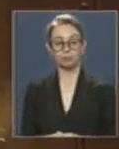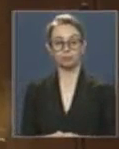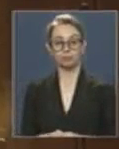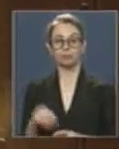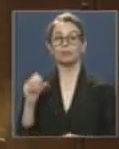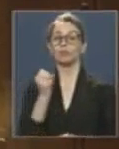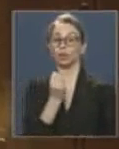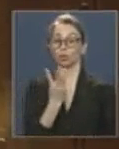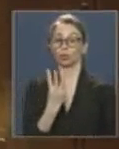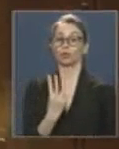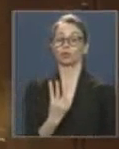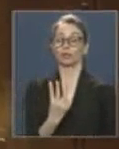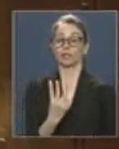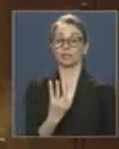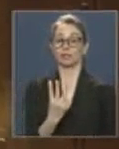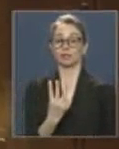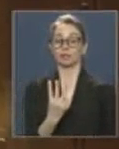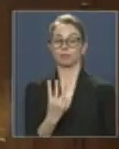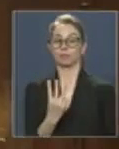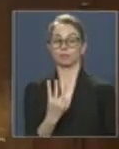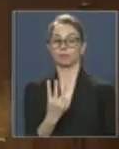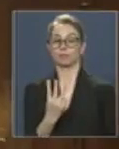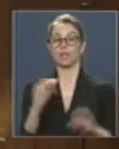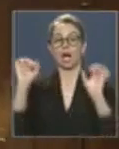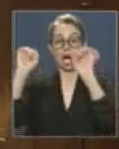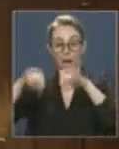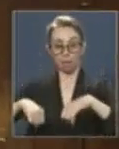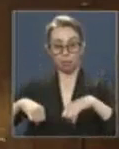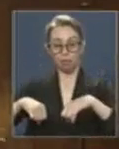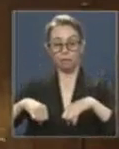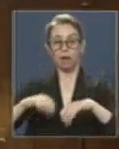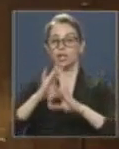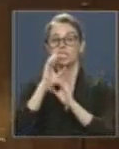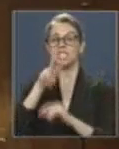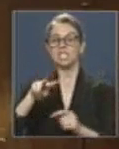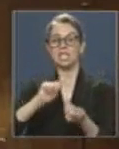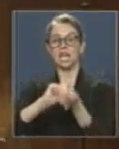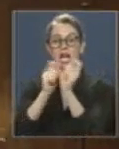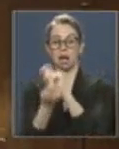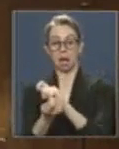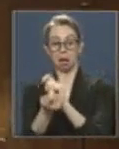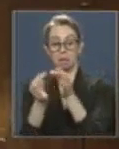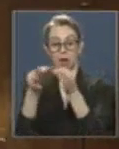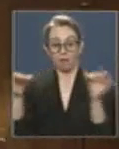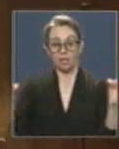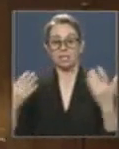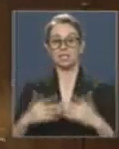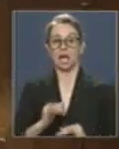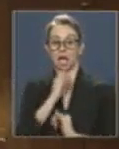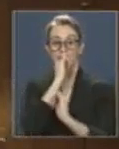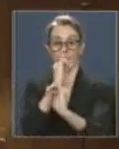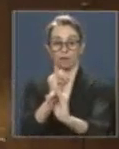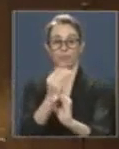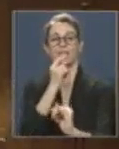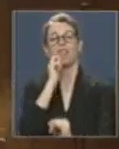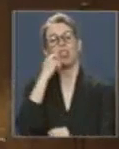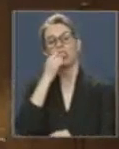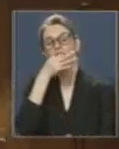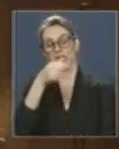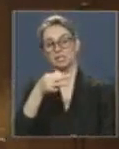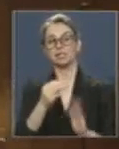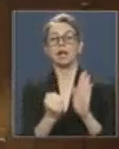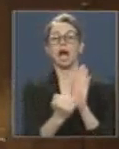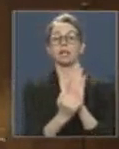El número 3 fue aprobado sin enmiendas, ya informado. El número